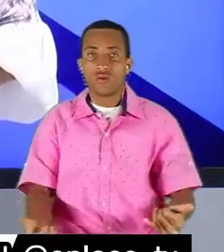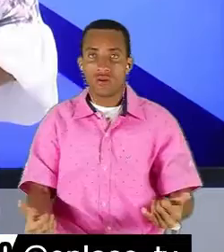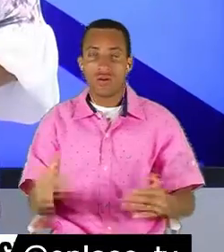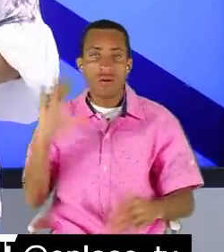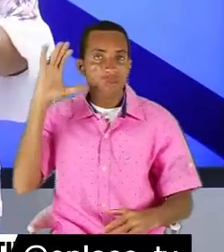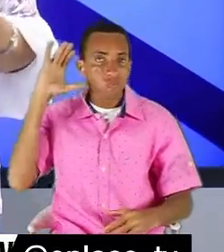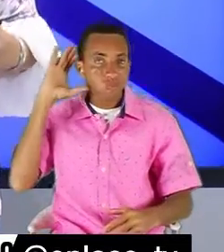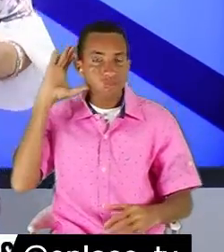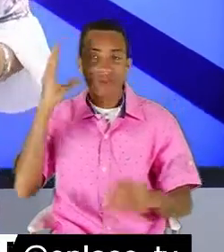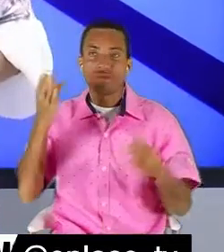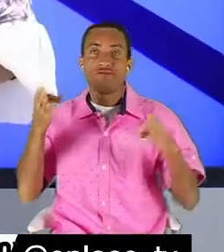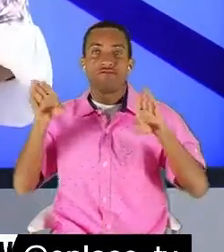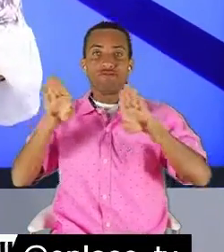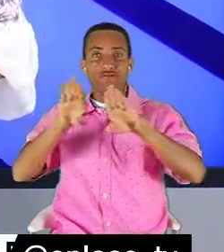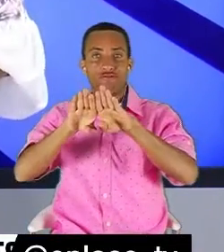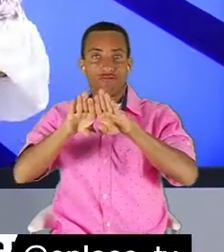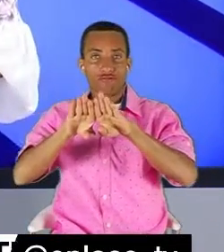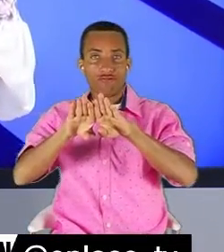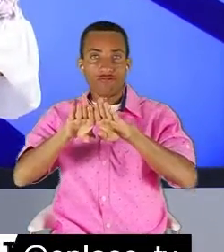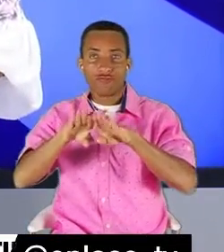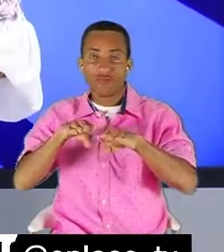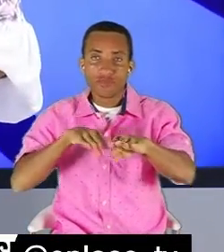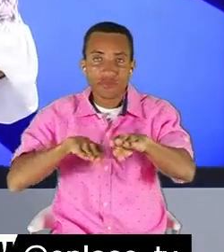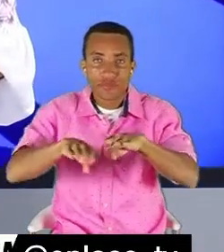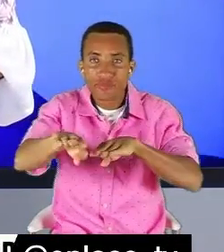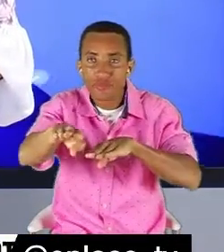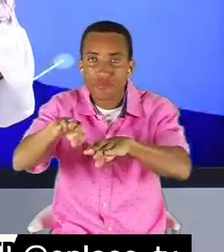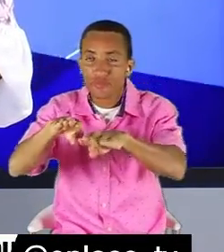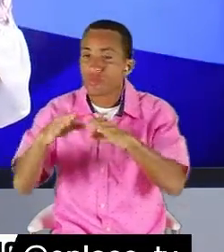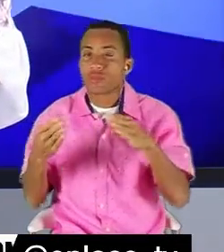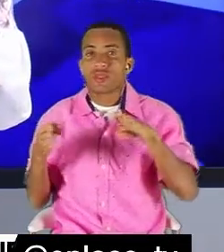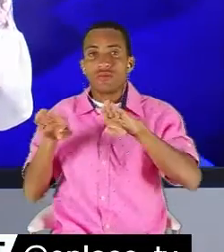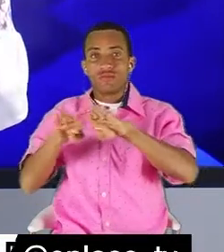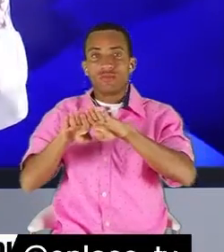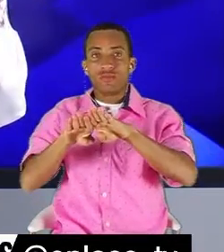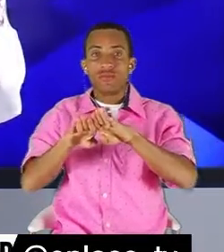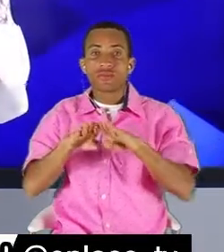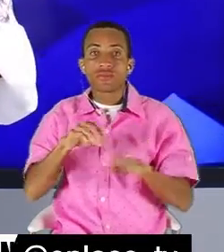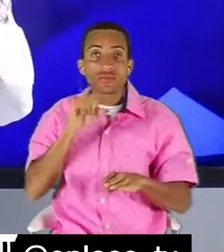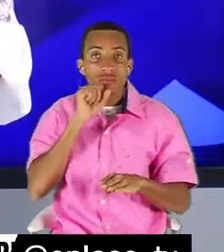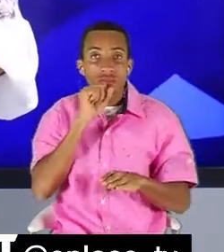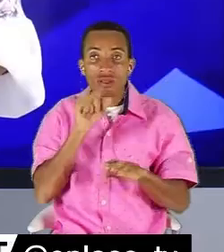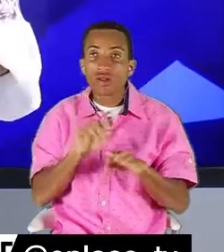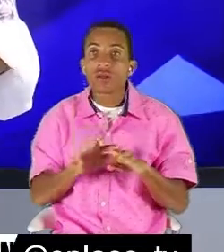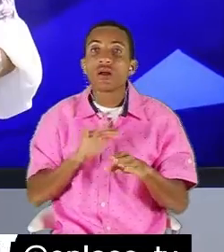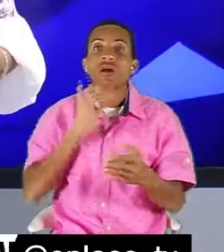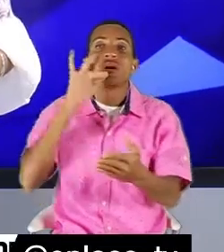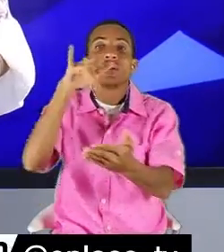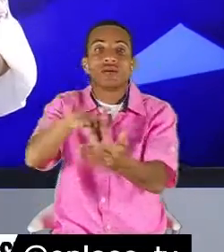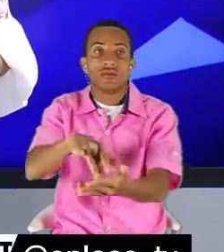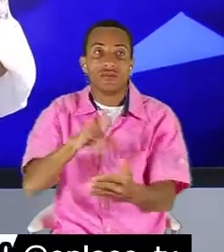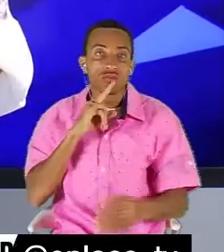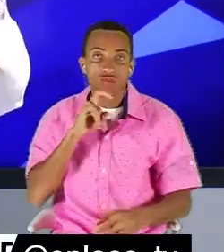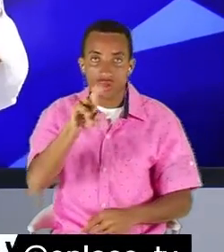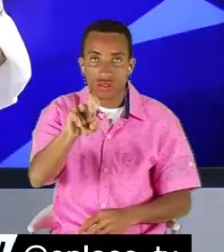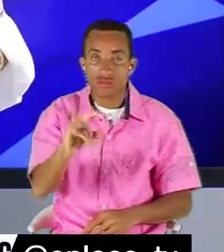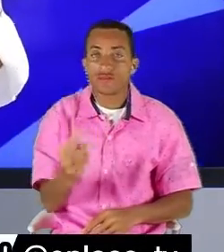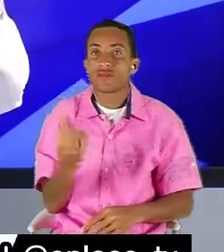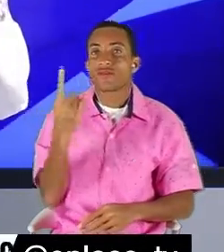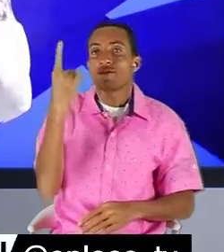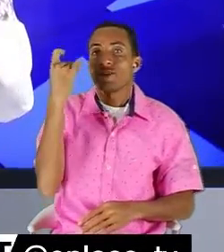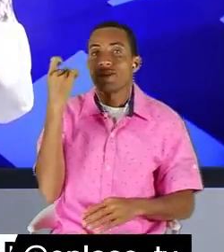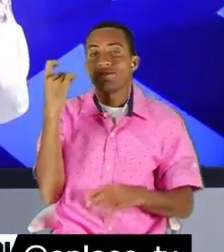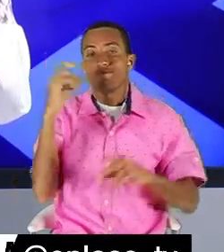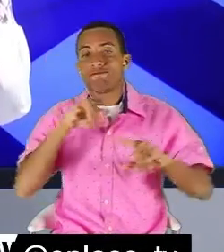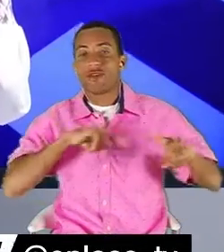permanece cerrada, bloqueada por campesinos, la vía que de Barranca Bermeja conduce hacia la ciudad de Bucaramanga, al parecer por falta de